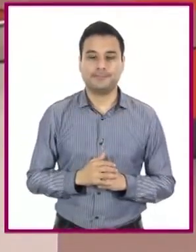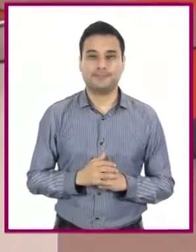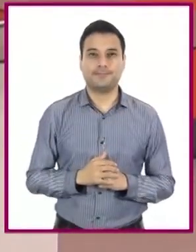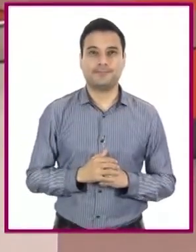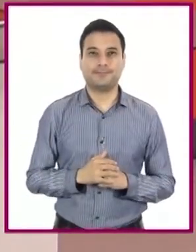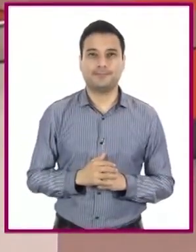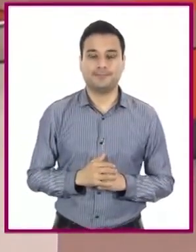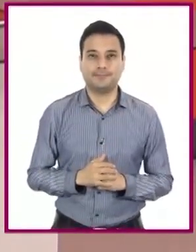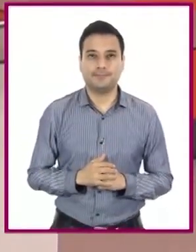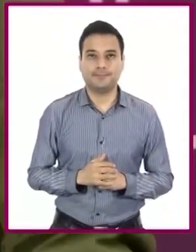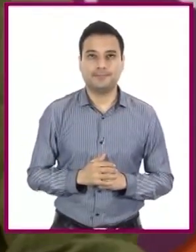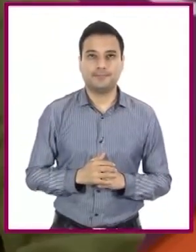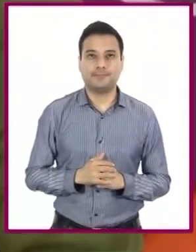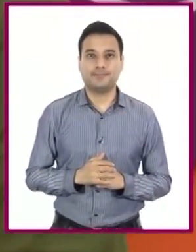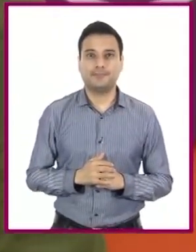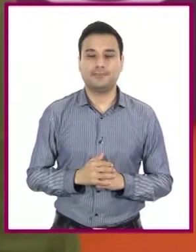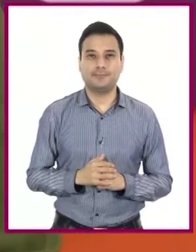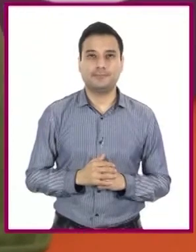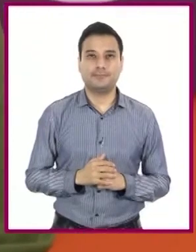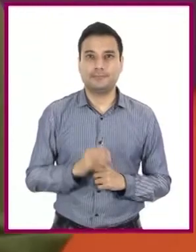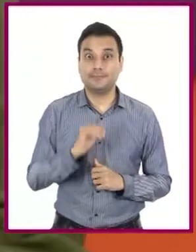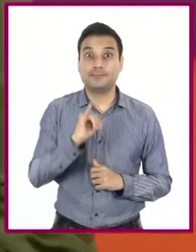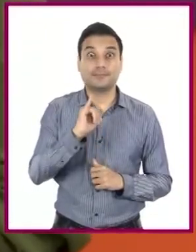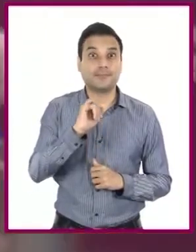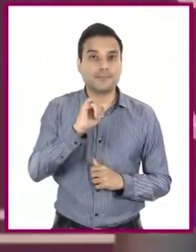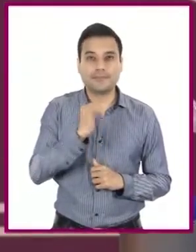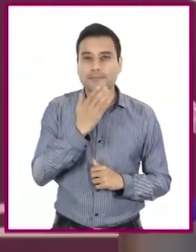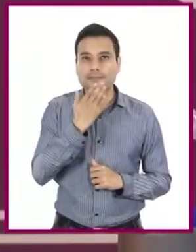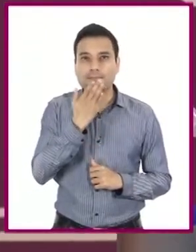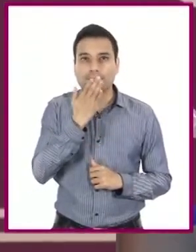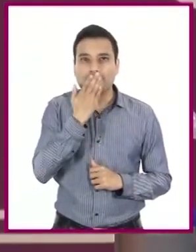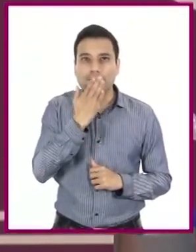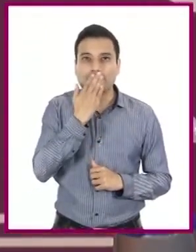ver. Ay, sí, te va quedando muy bien.